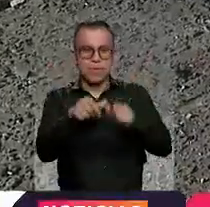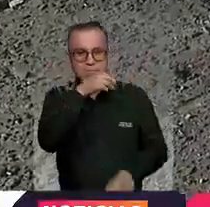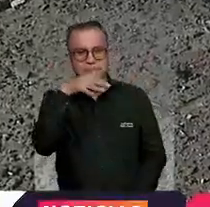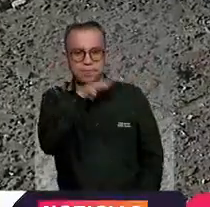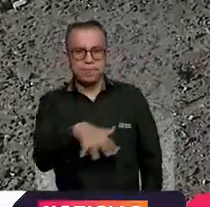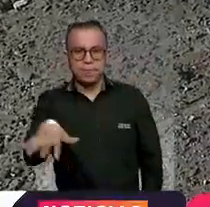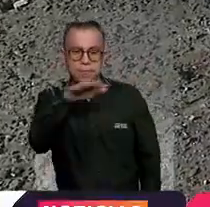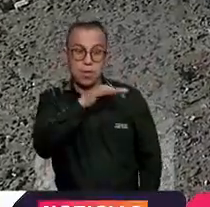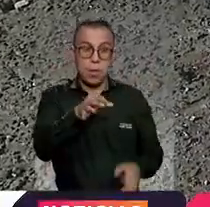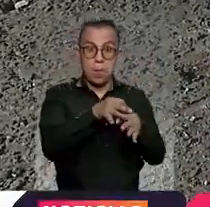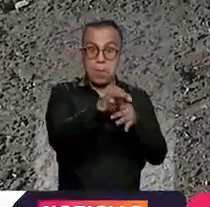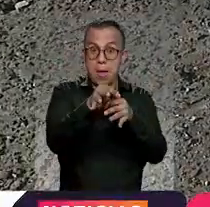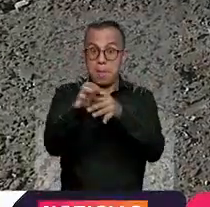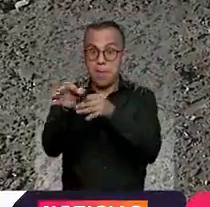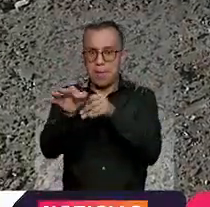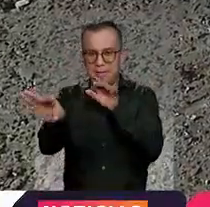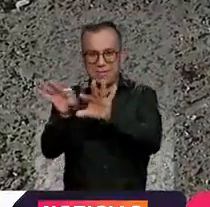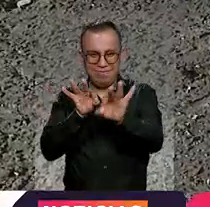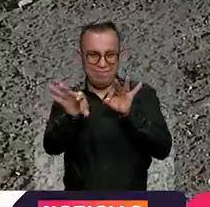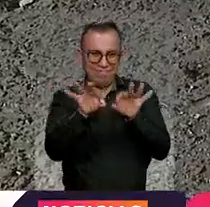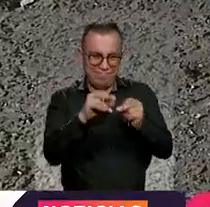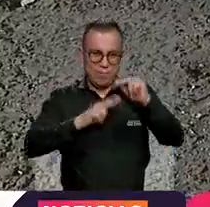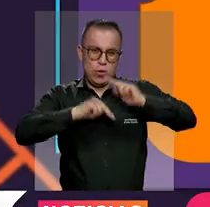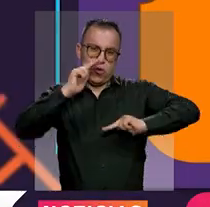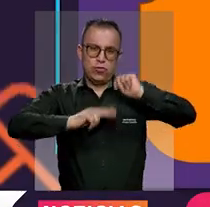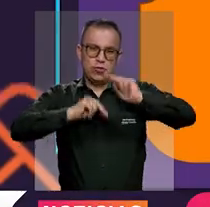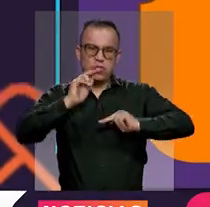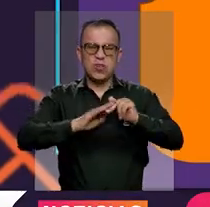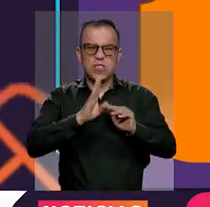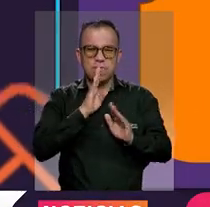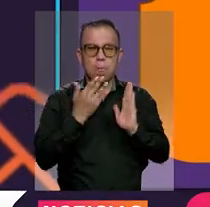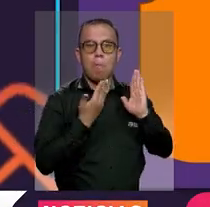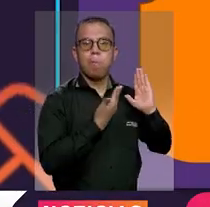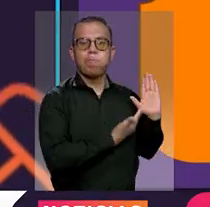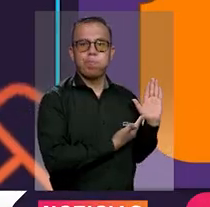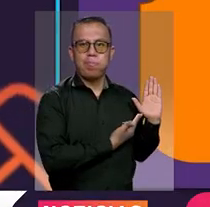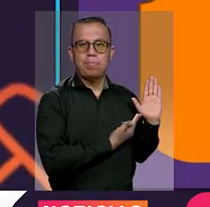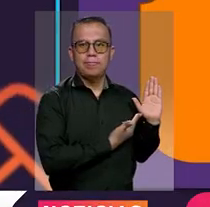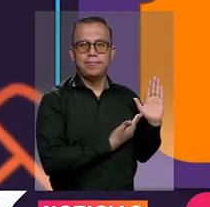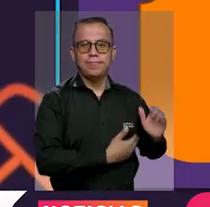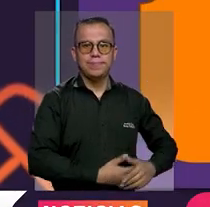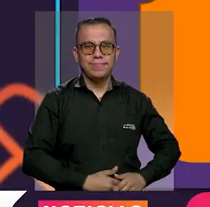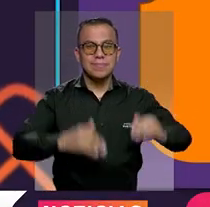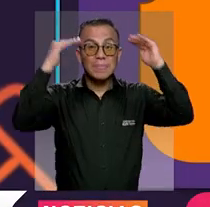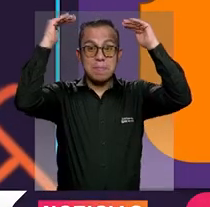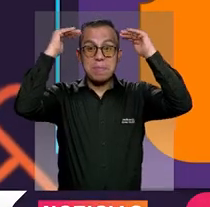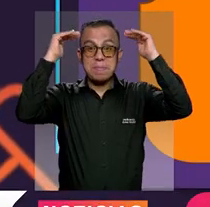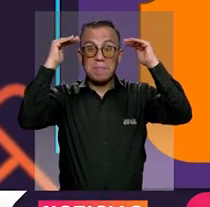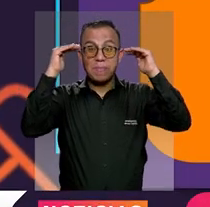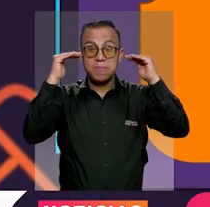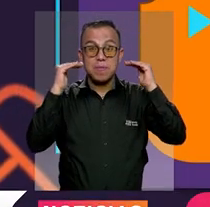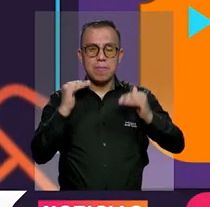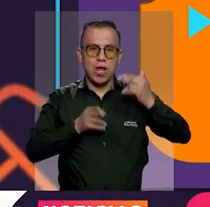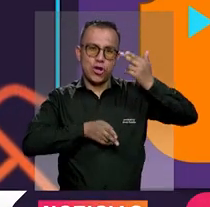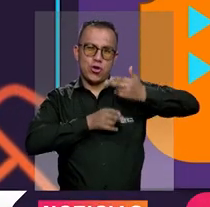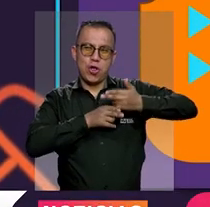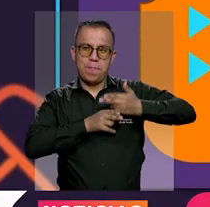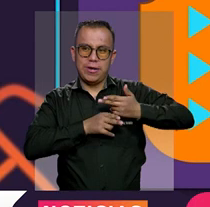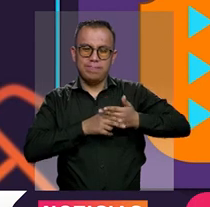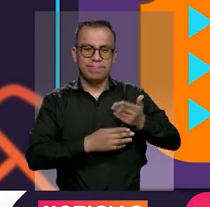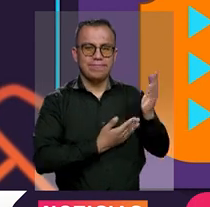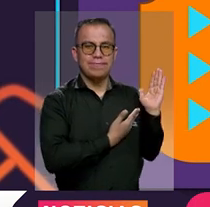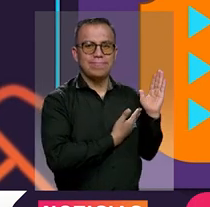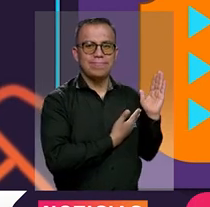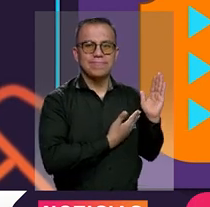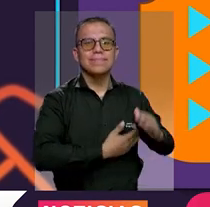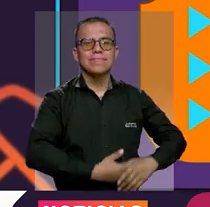Entre los municipios priorizados para estas obras se encuentran Agua de Dios, Caparrapí, Carmen de Carupa, Choachí, Chocontá,